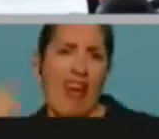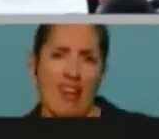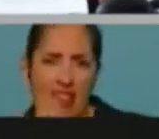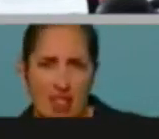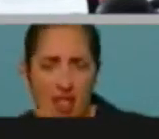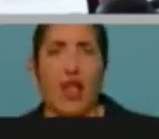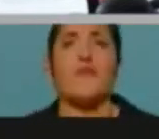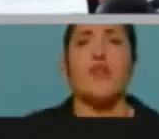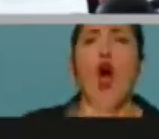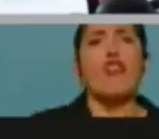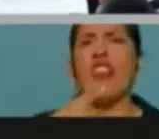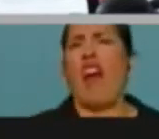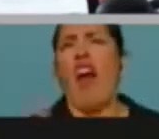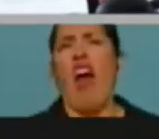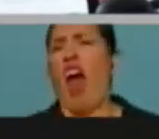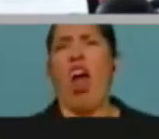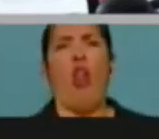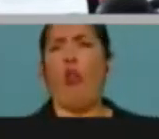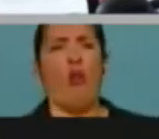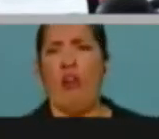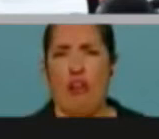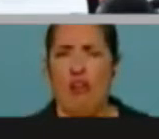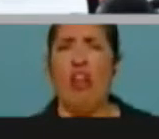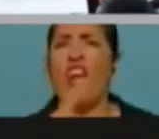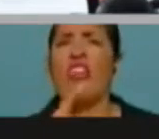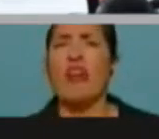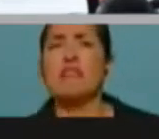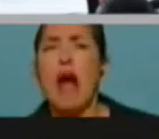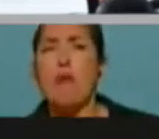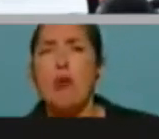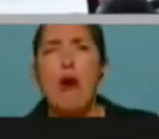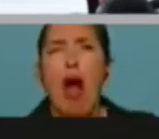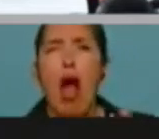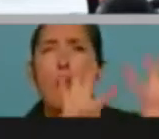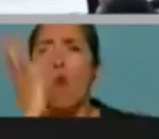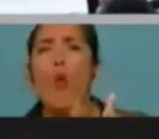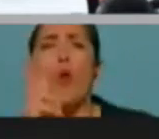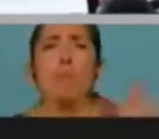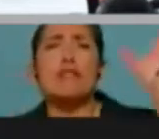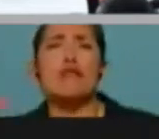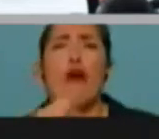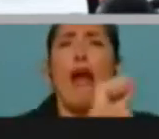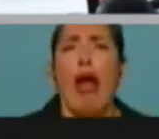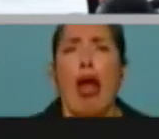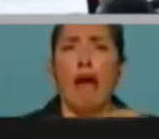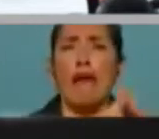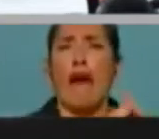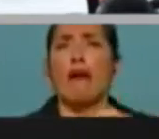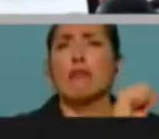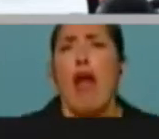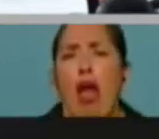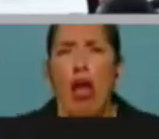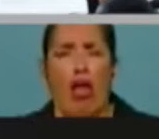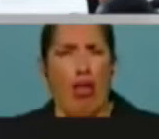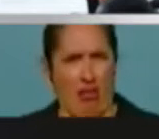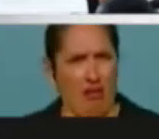la Comisión Bicameral de Seguimiento y Control de Deuda y que veníamos planteando la ilegalidad de la toma de ese crédito,